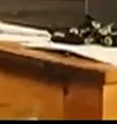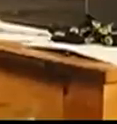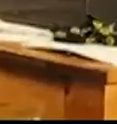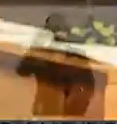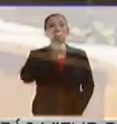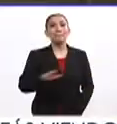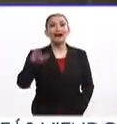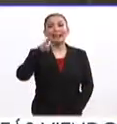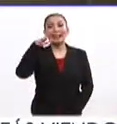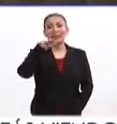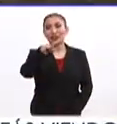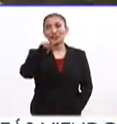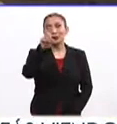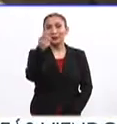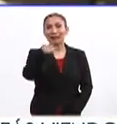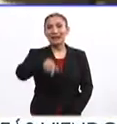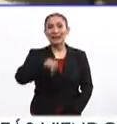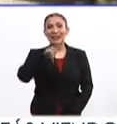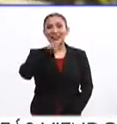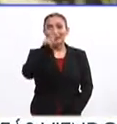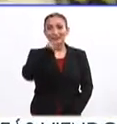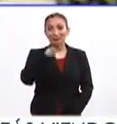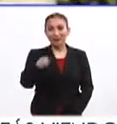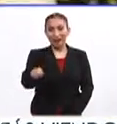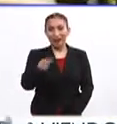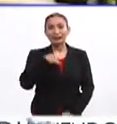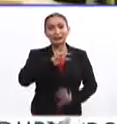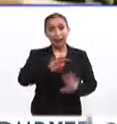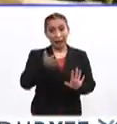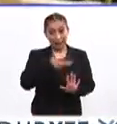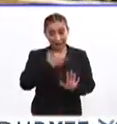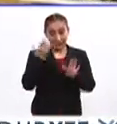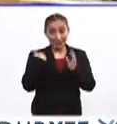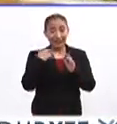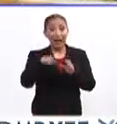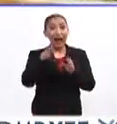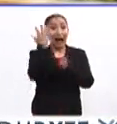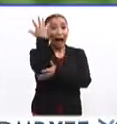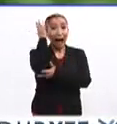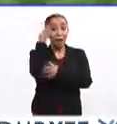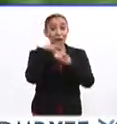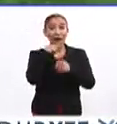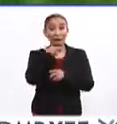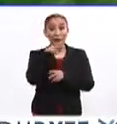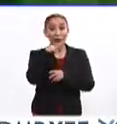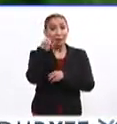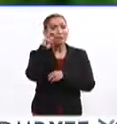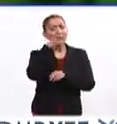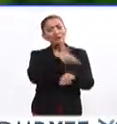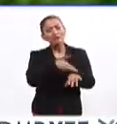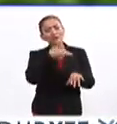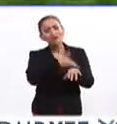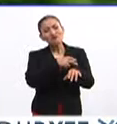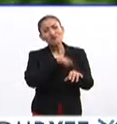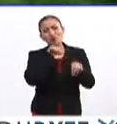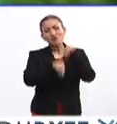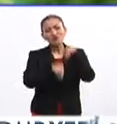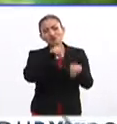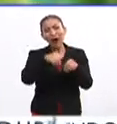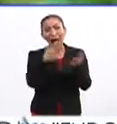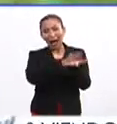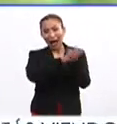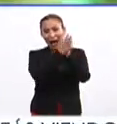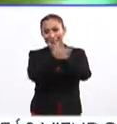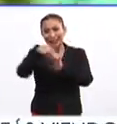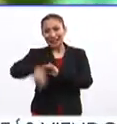Hoy, martes 18 de diciembre en Interfaz, ¿ya tienes tu arbolito de Navidad? Conoce el proceso mediante el cual se